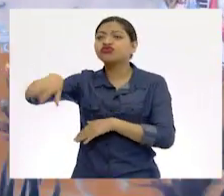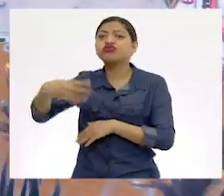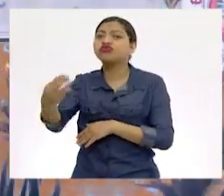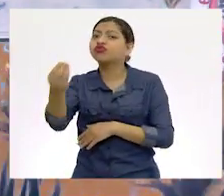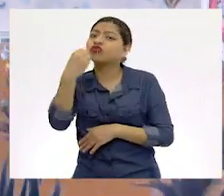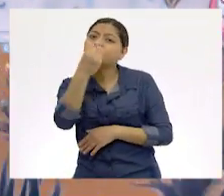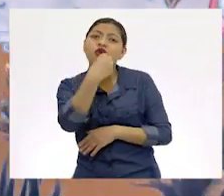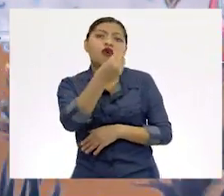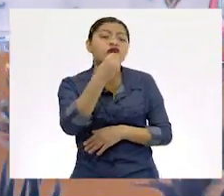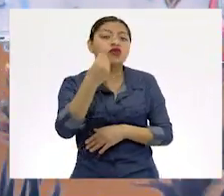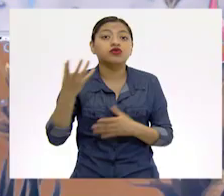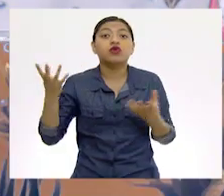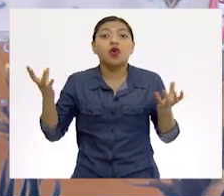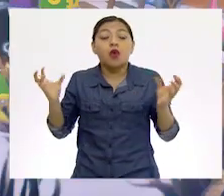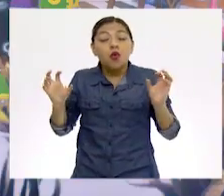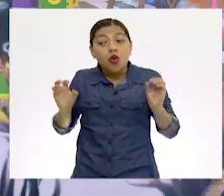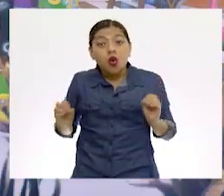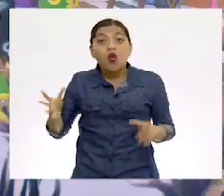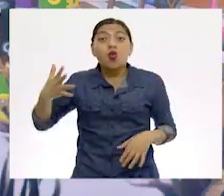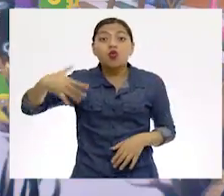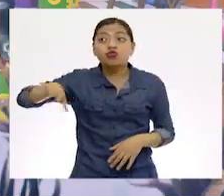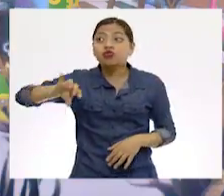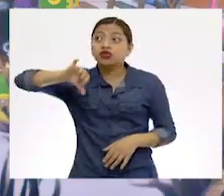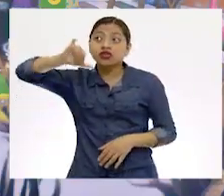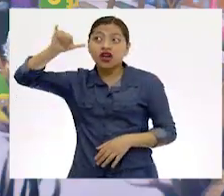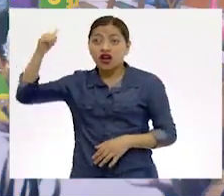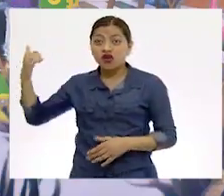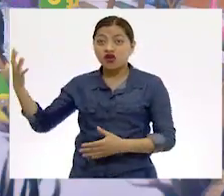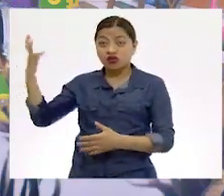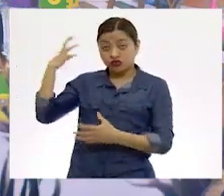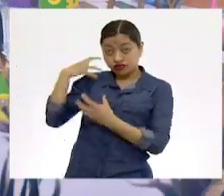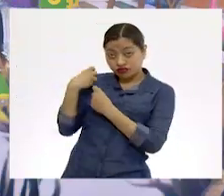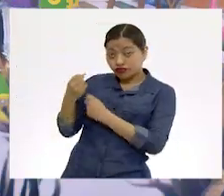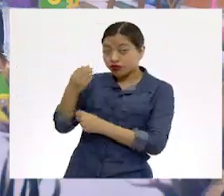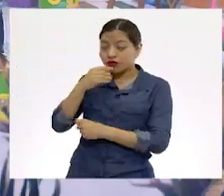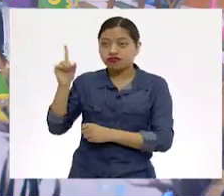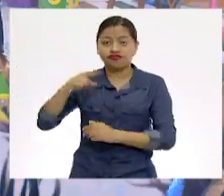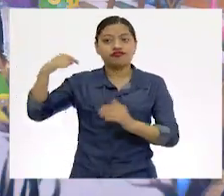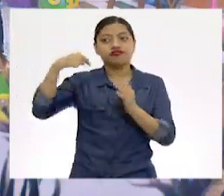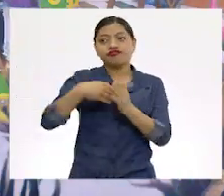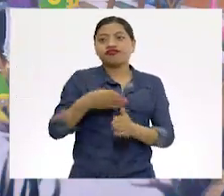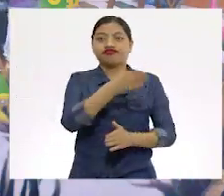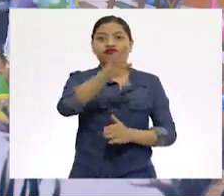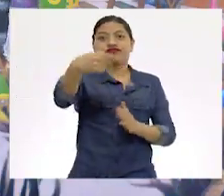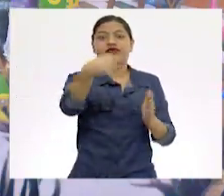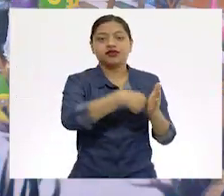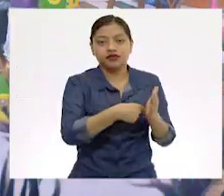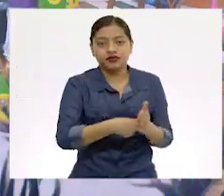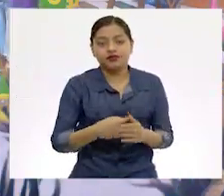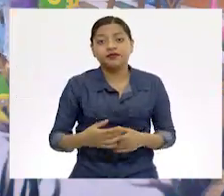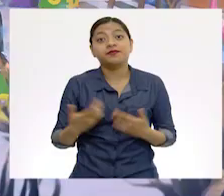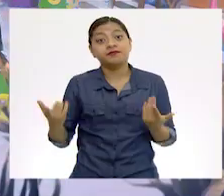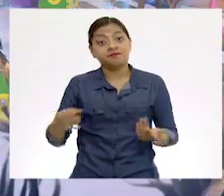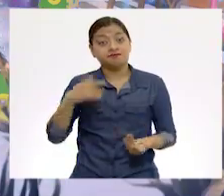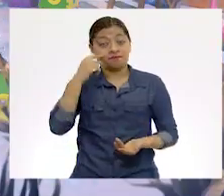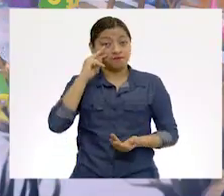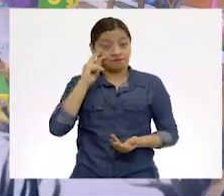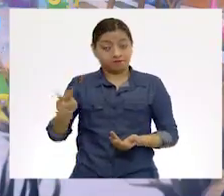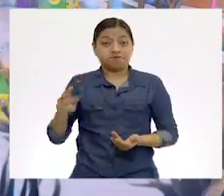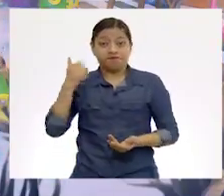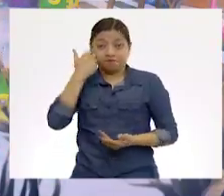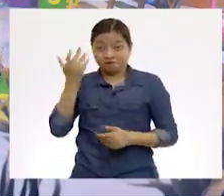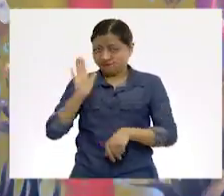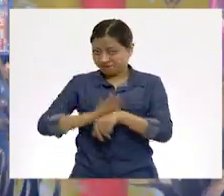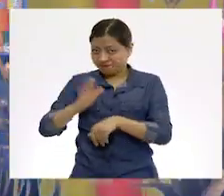o buscan no ser comidos por otro pez más grande. ¿Quieres seguir viendo peces, Eric? Me encanta la